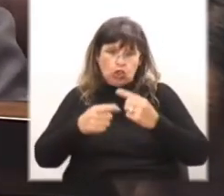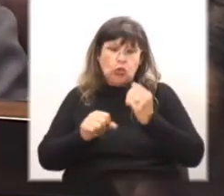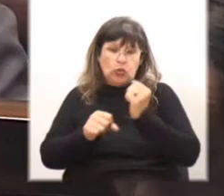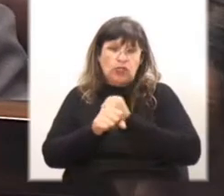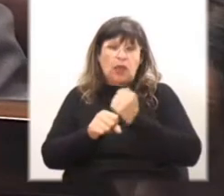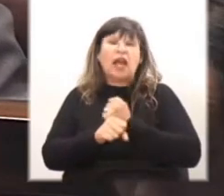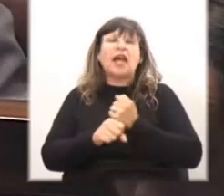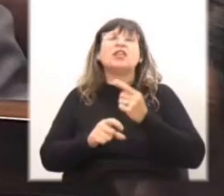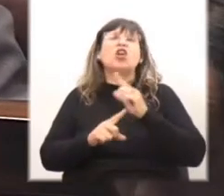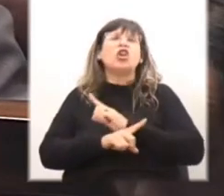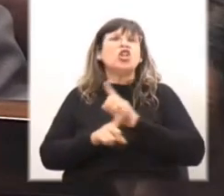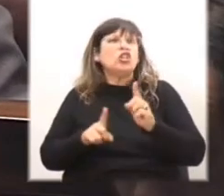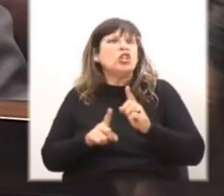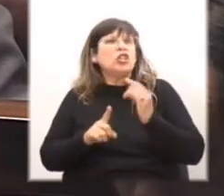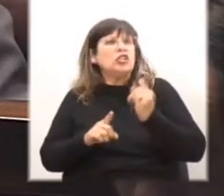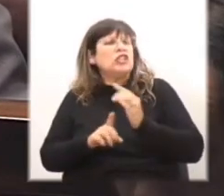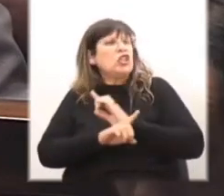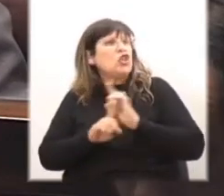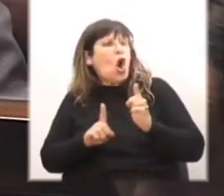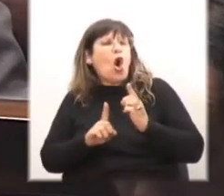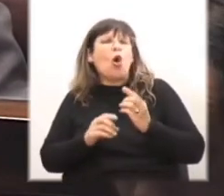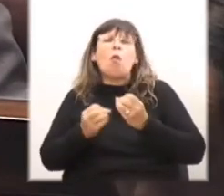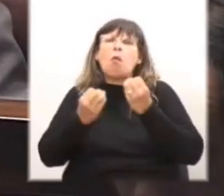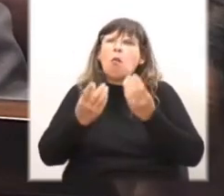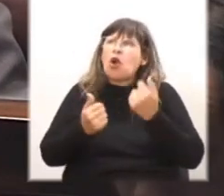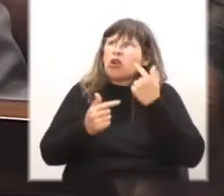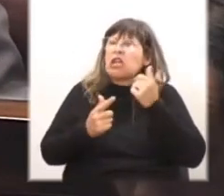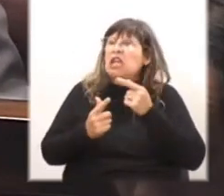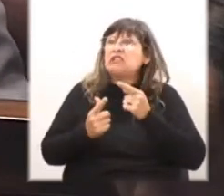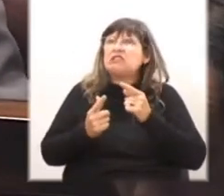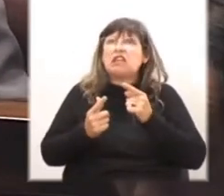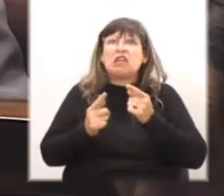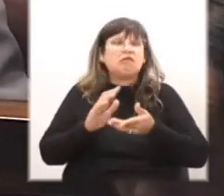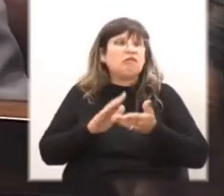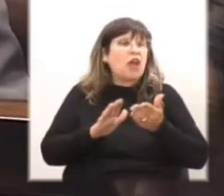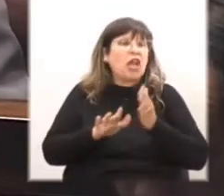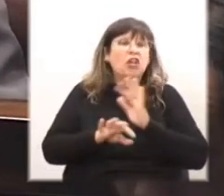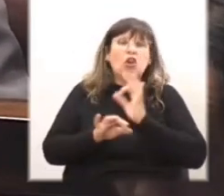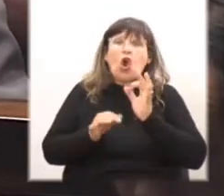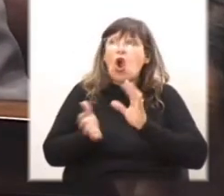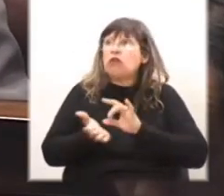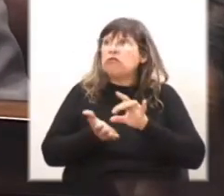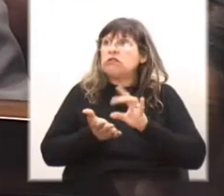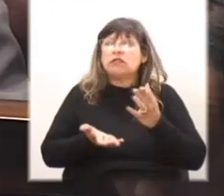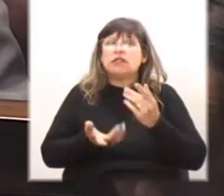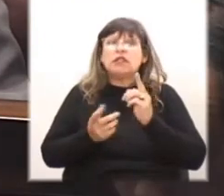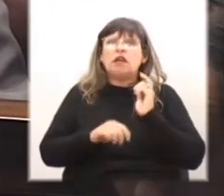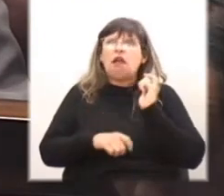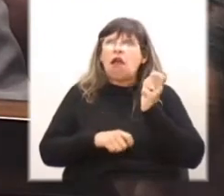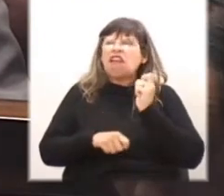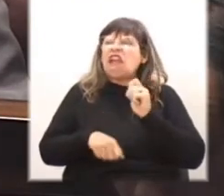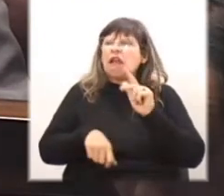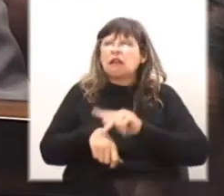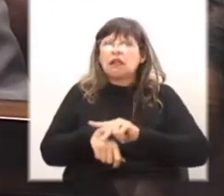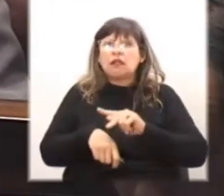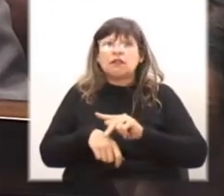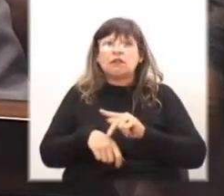ser así, cuáles fueron los motivos de su deserción, quién recomendó